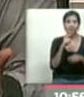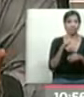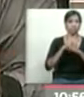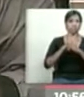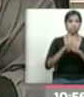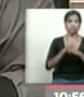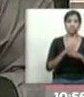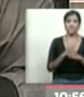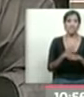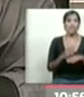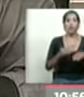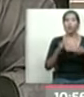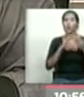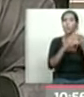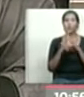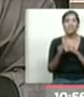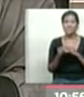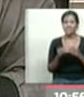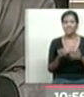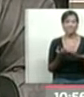hormonal, visceral, etcétera, etcétera.